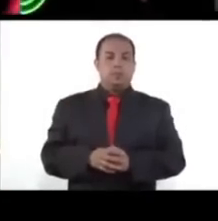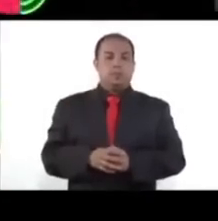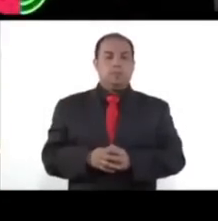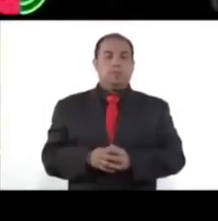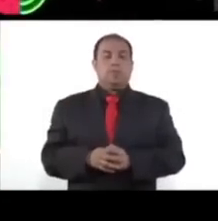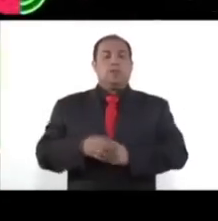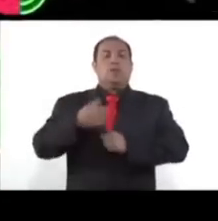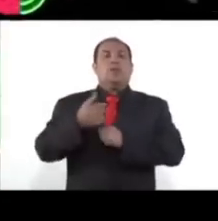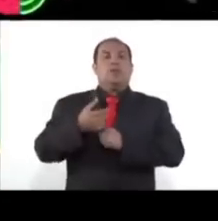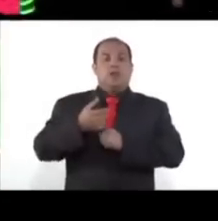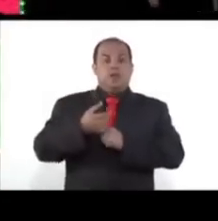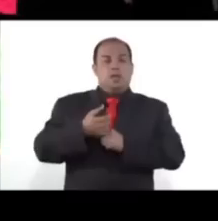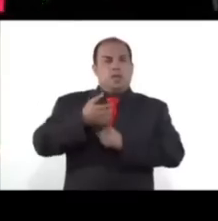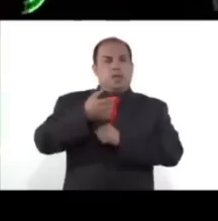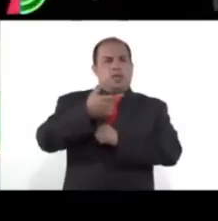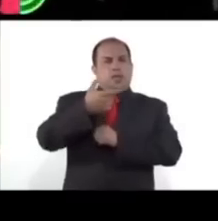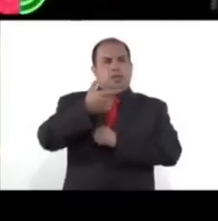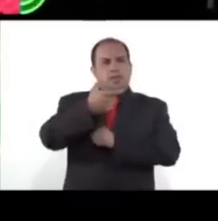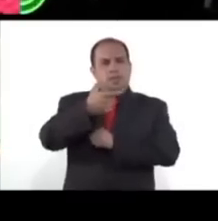y